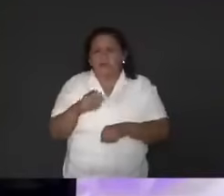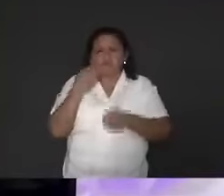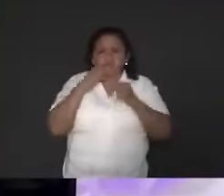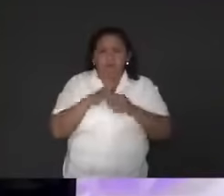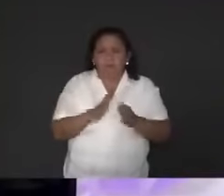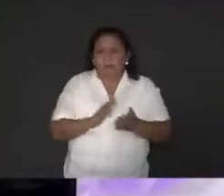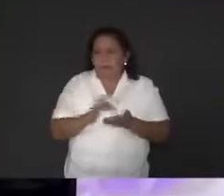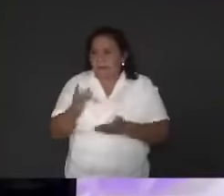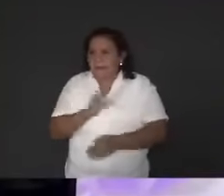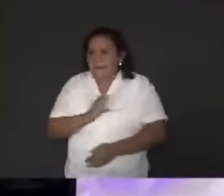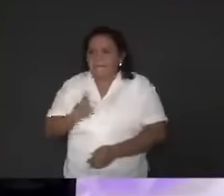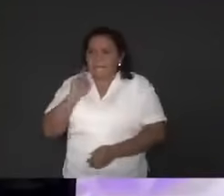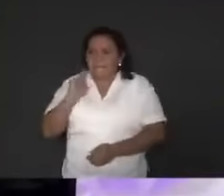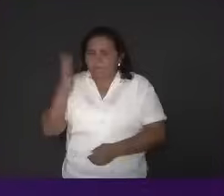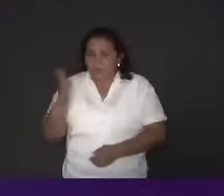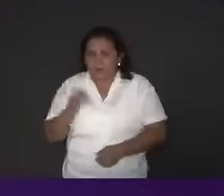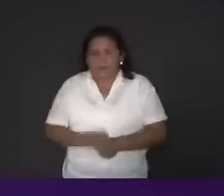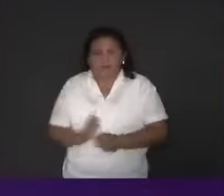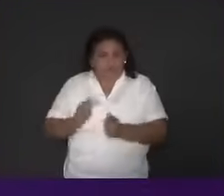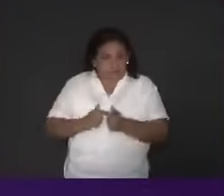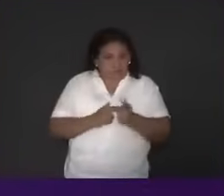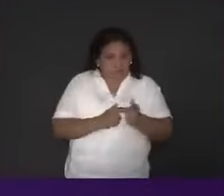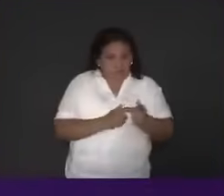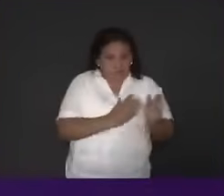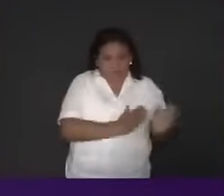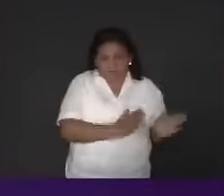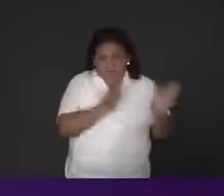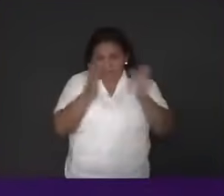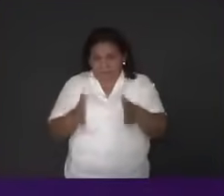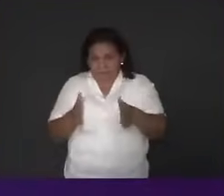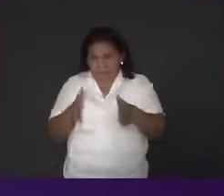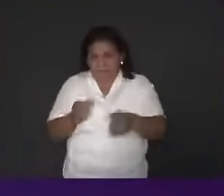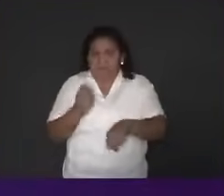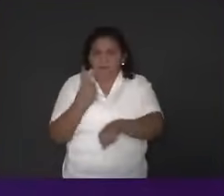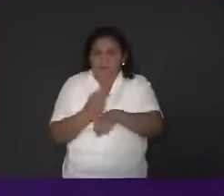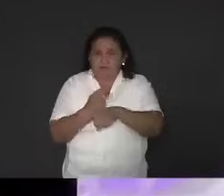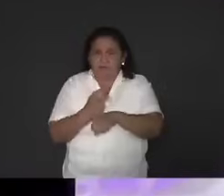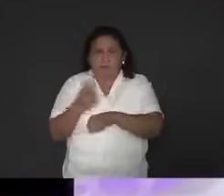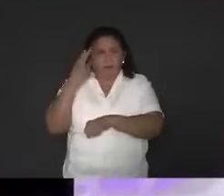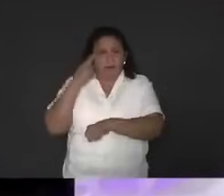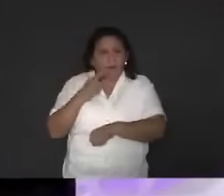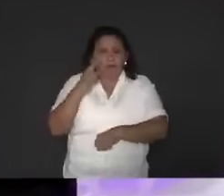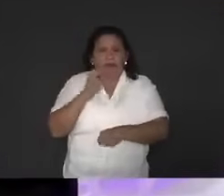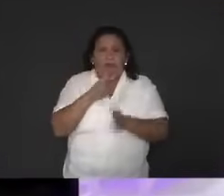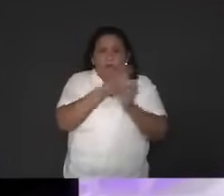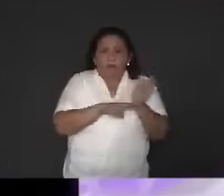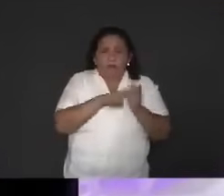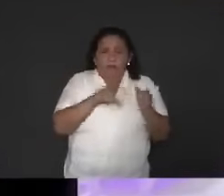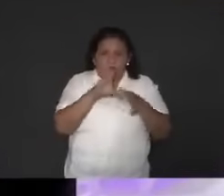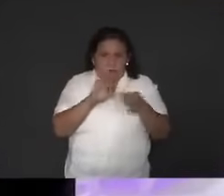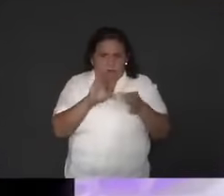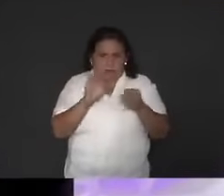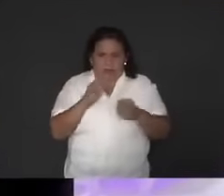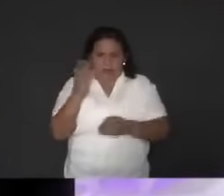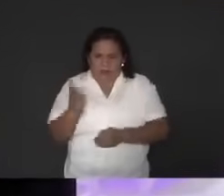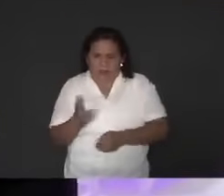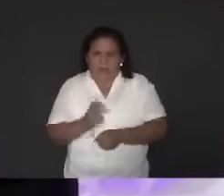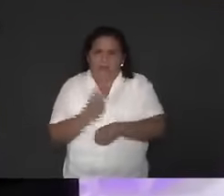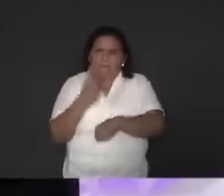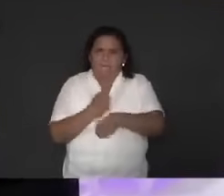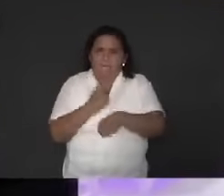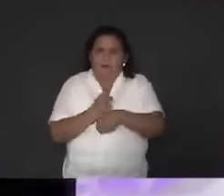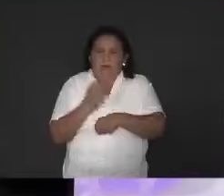no, continuamos con el siguiente segmento. Bien, es el turno de ver un video explicativo que nos hablará sobre este